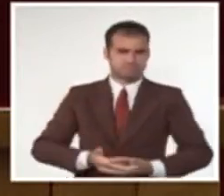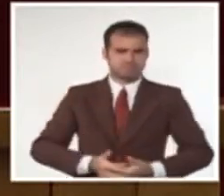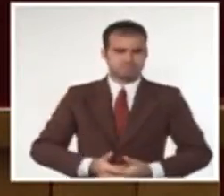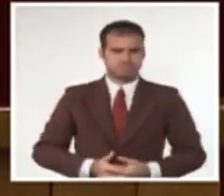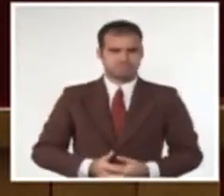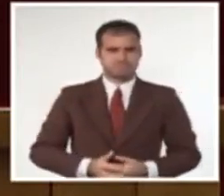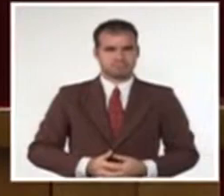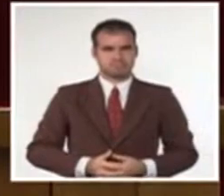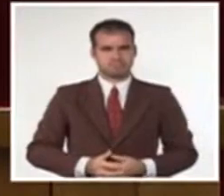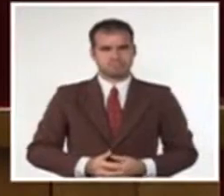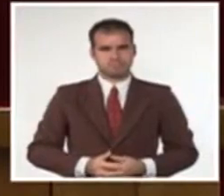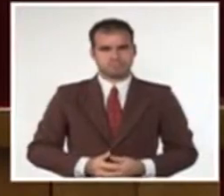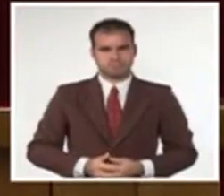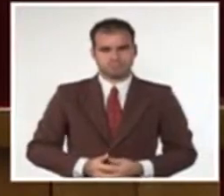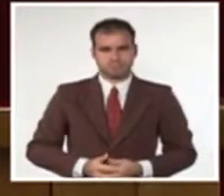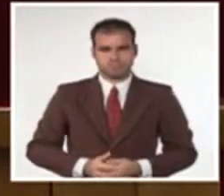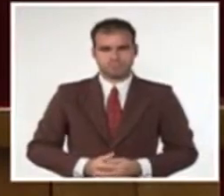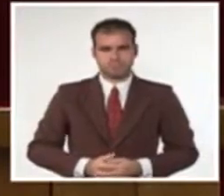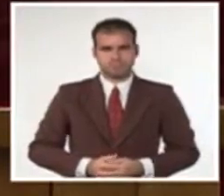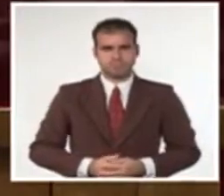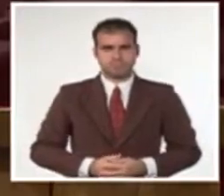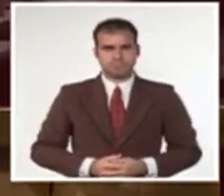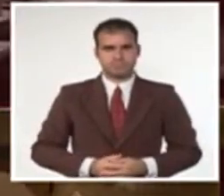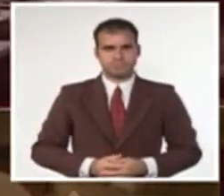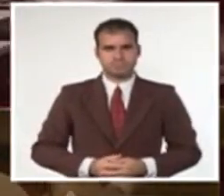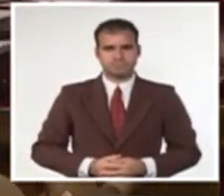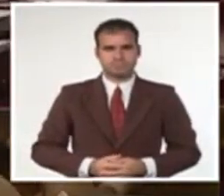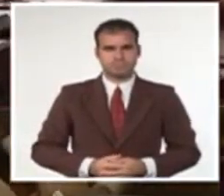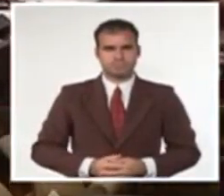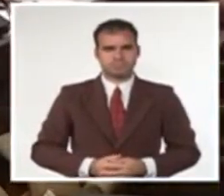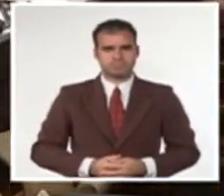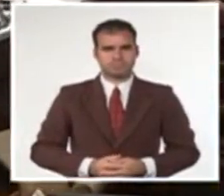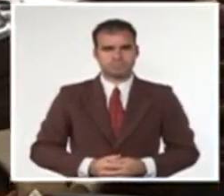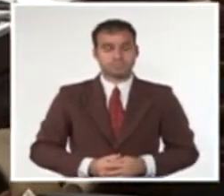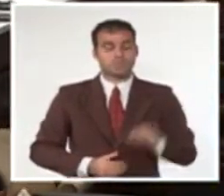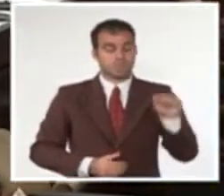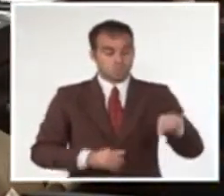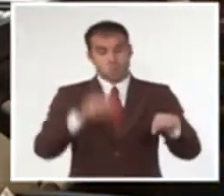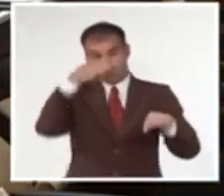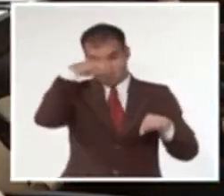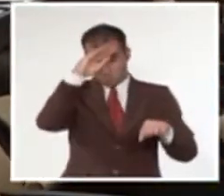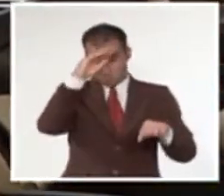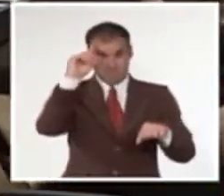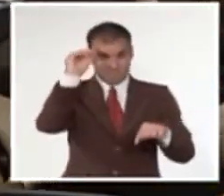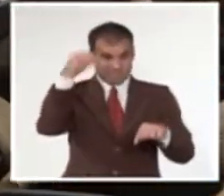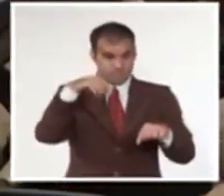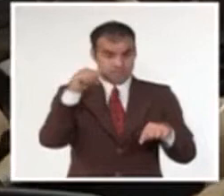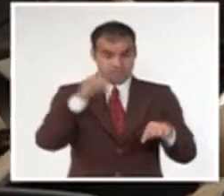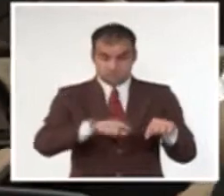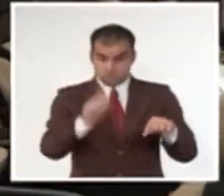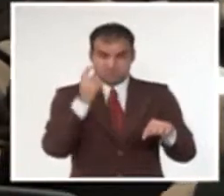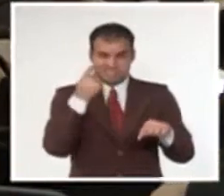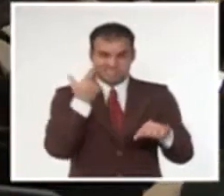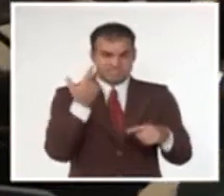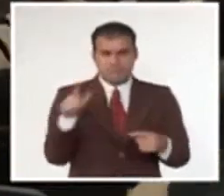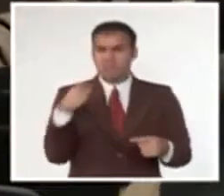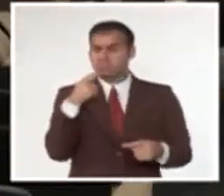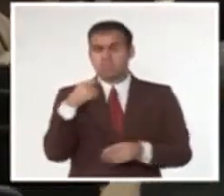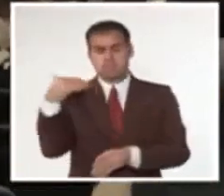ilimitado de las élites económicas. La Cuba del siglo XXI, a la que denigran y